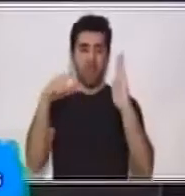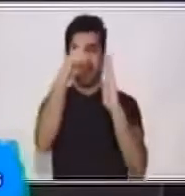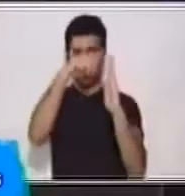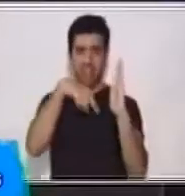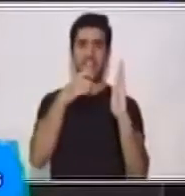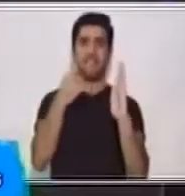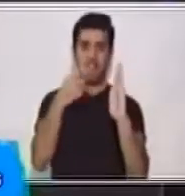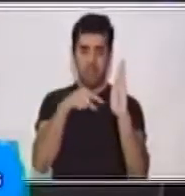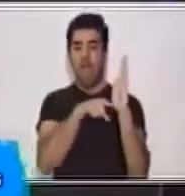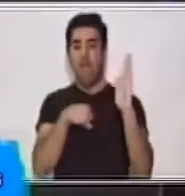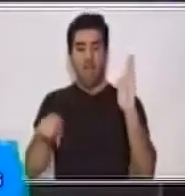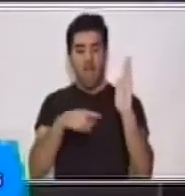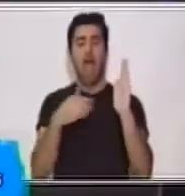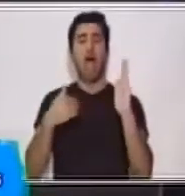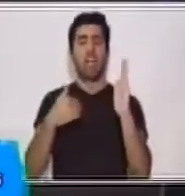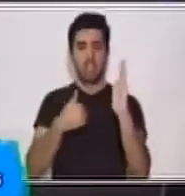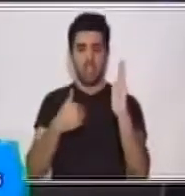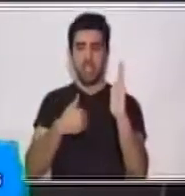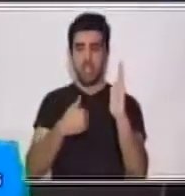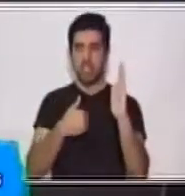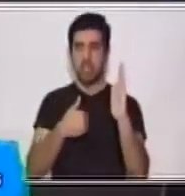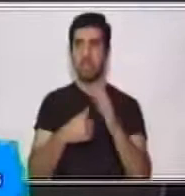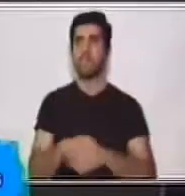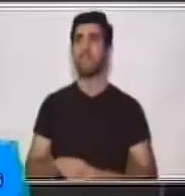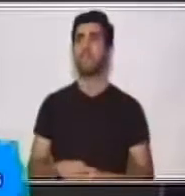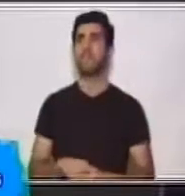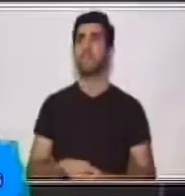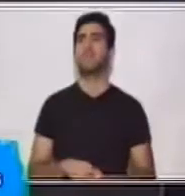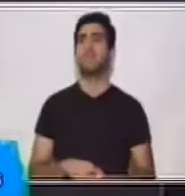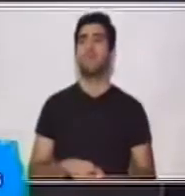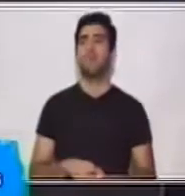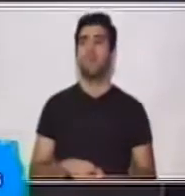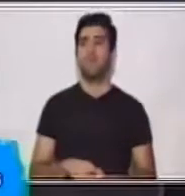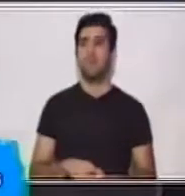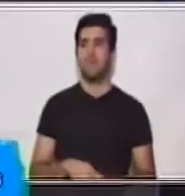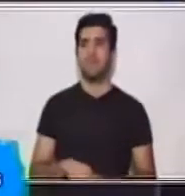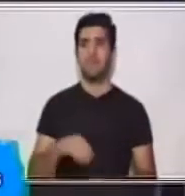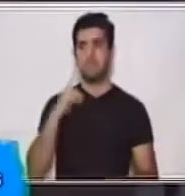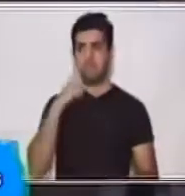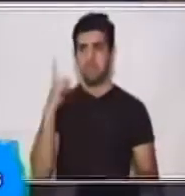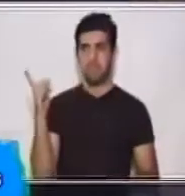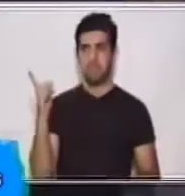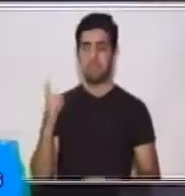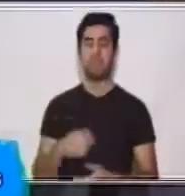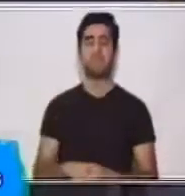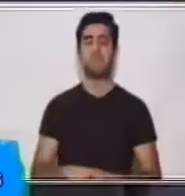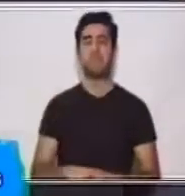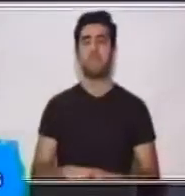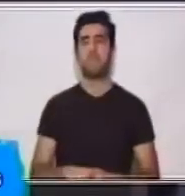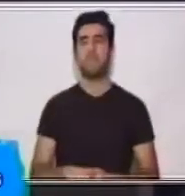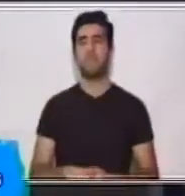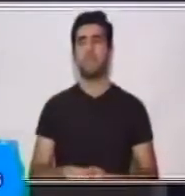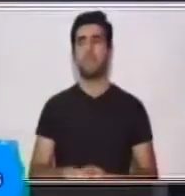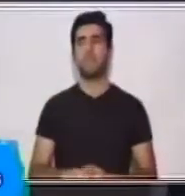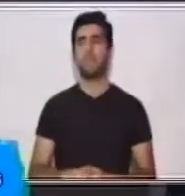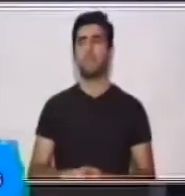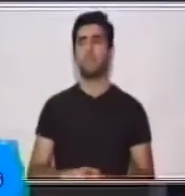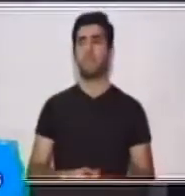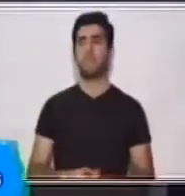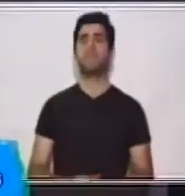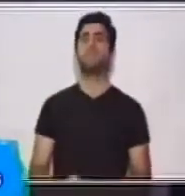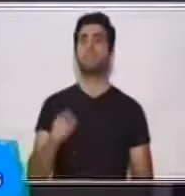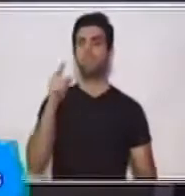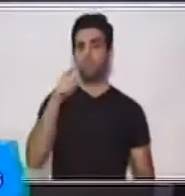dos catetos, me están dando el opuesto, que tengo que encontrar, y tengo el valor del adyacente,